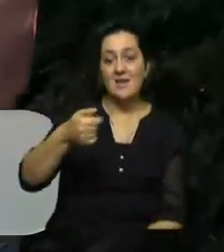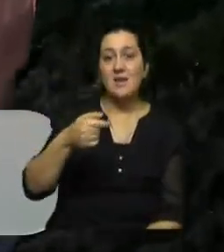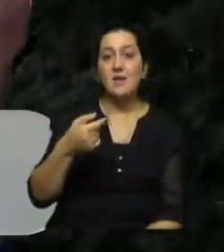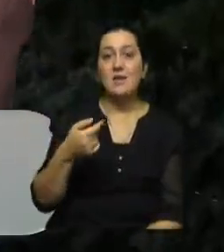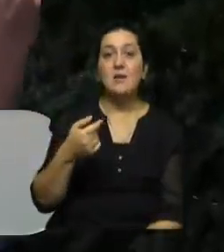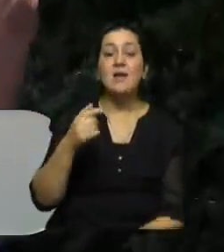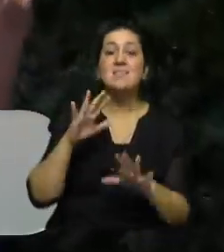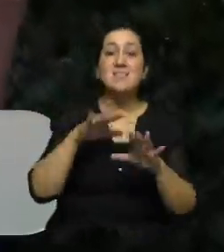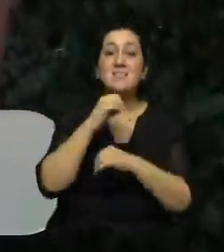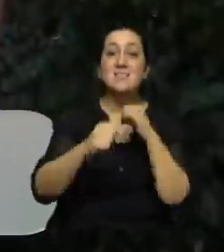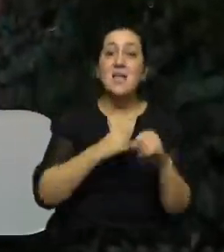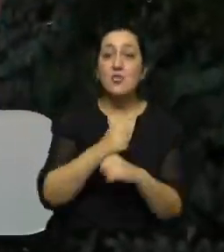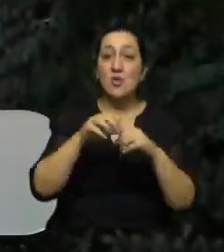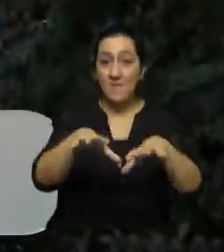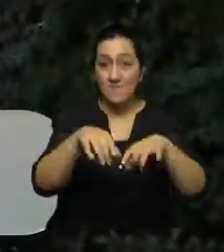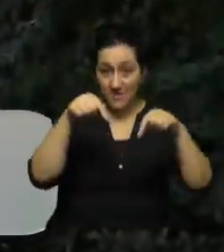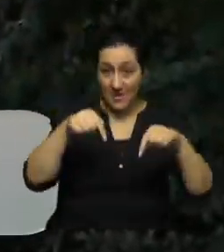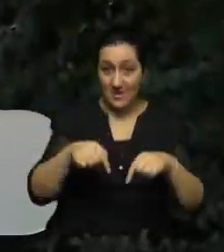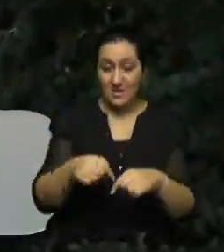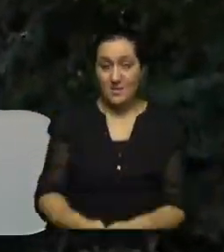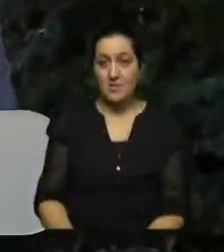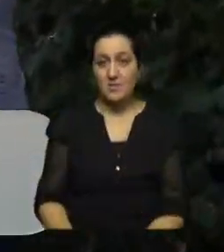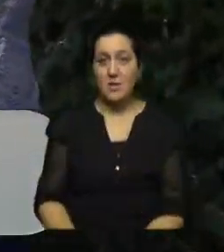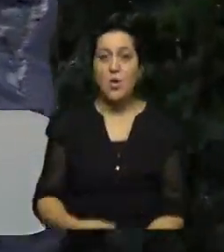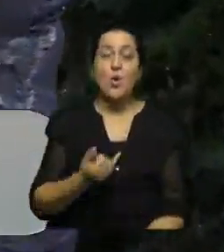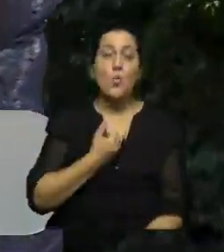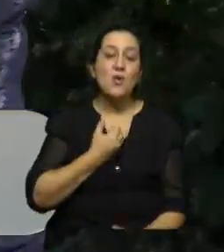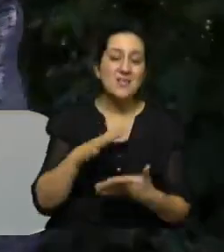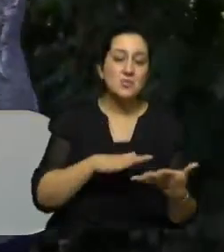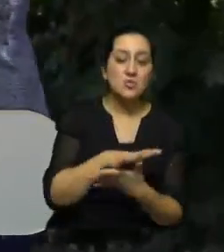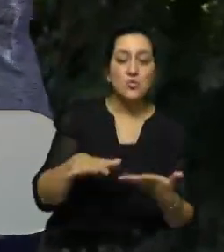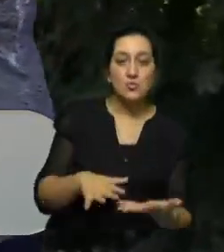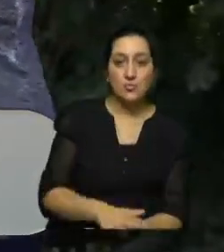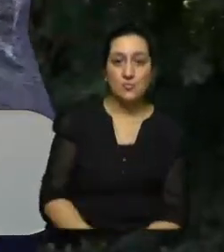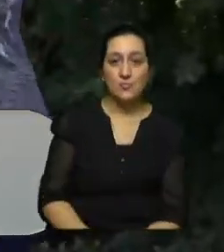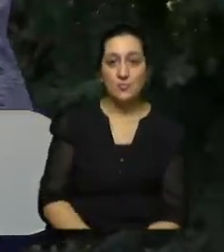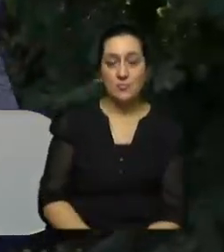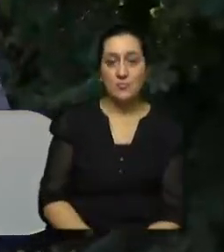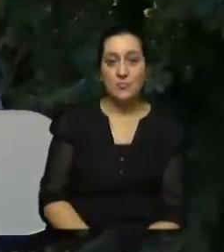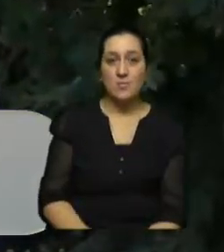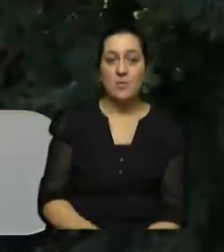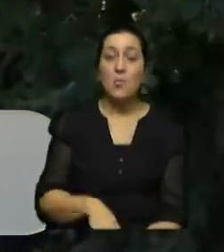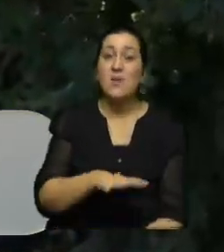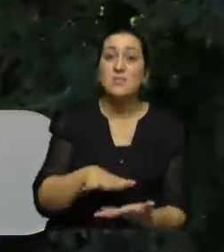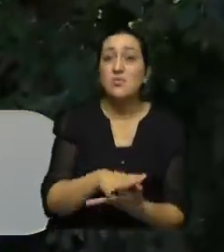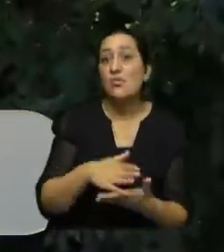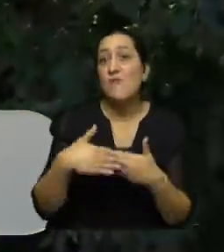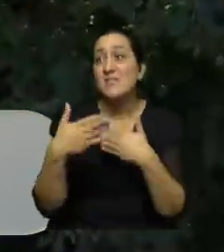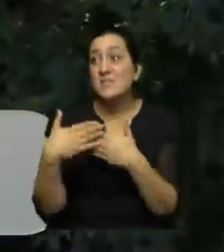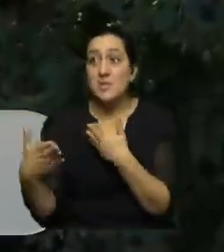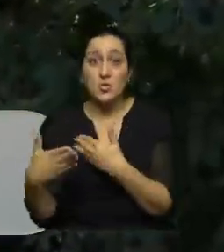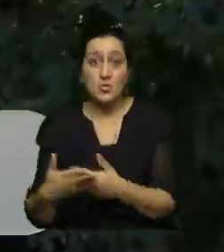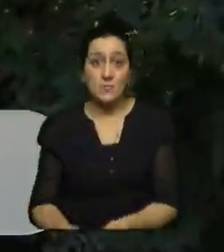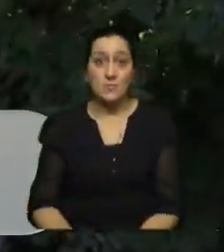aquí? 10 años. 10 años. ¿Cuál es la situación del barrio? Si viene alguien y dice, che, ¿cuál es la situación de los vecinos que ven acá? ¿Usted